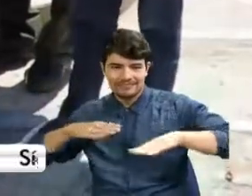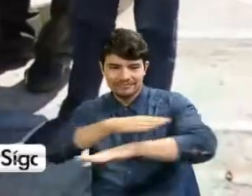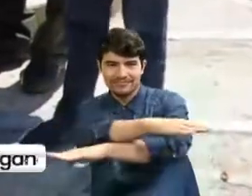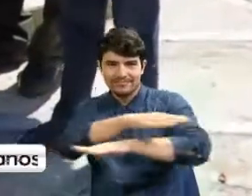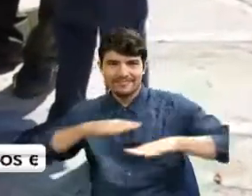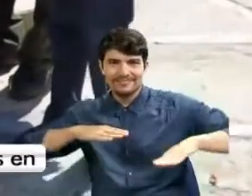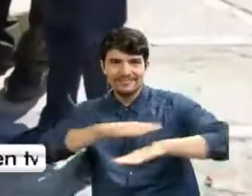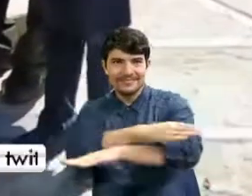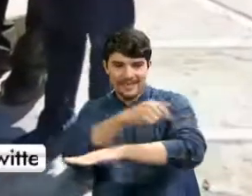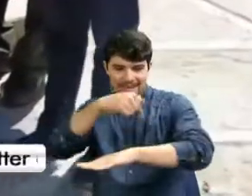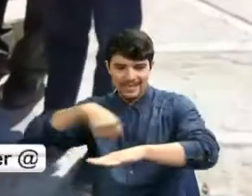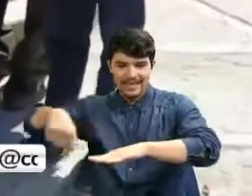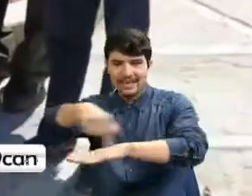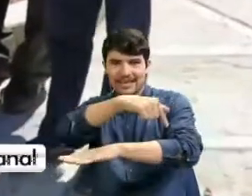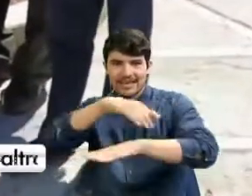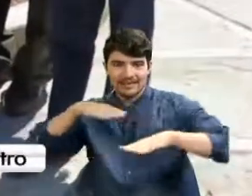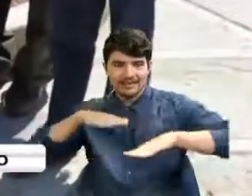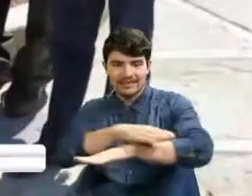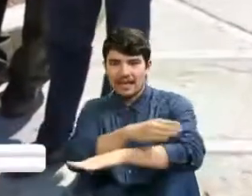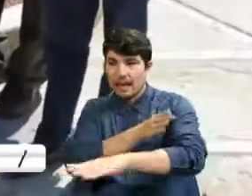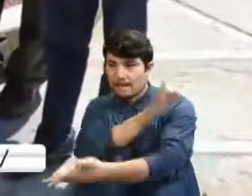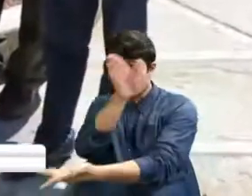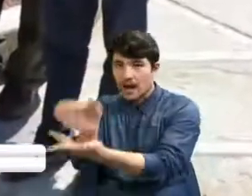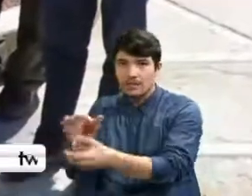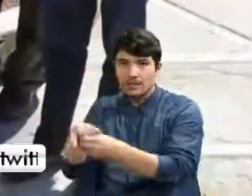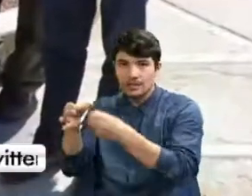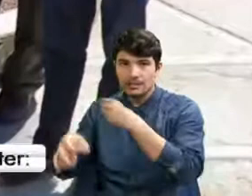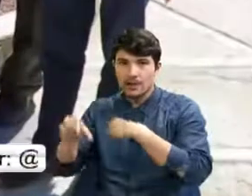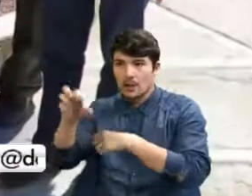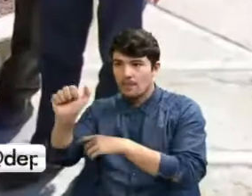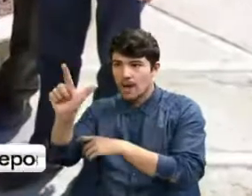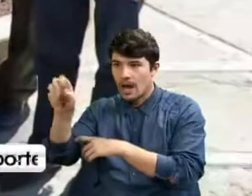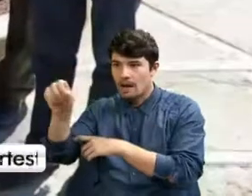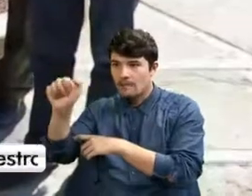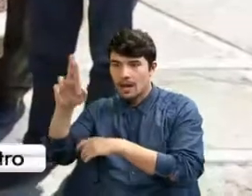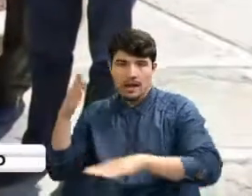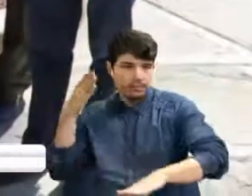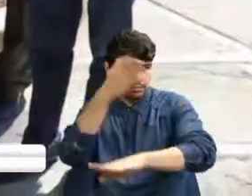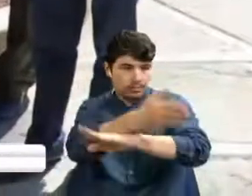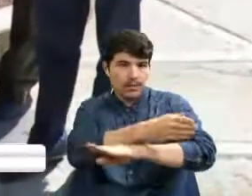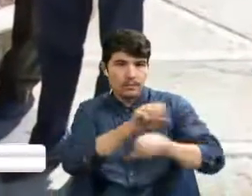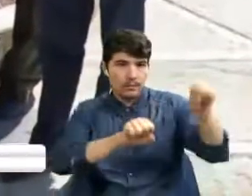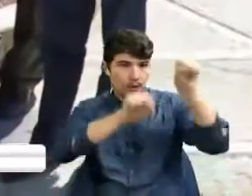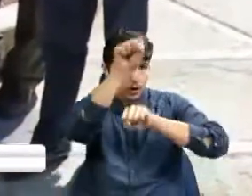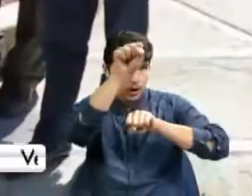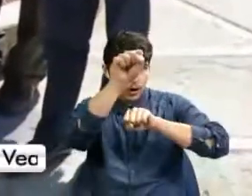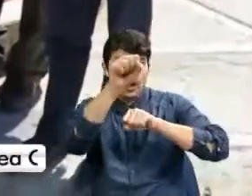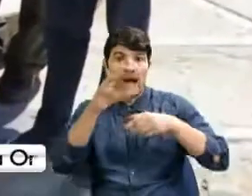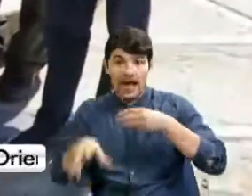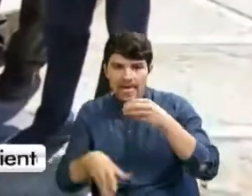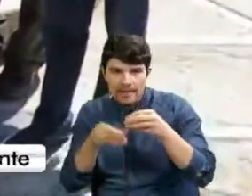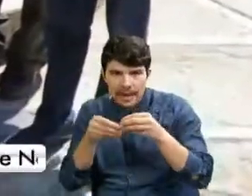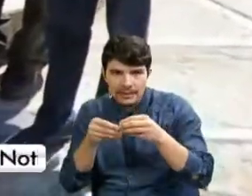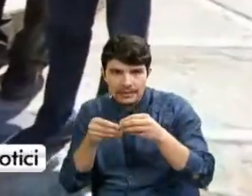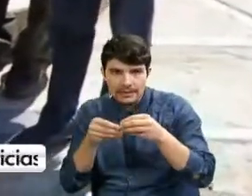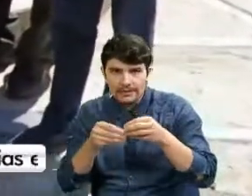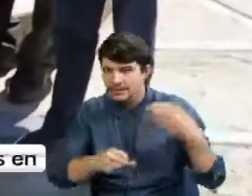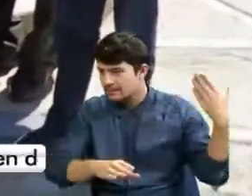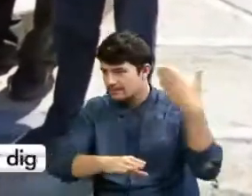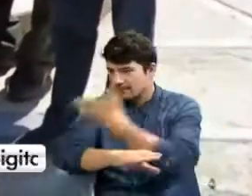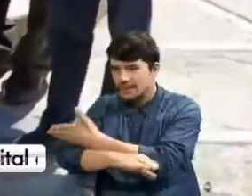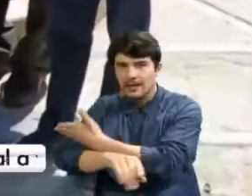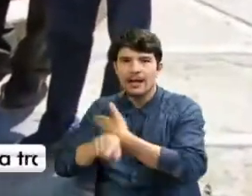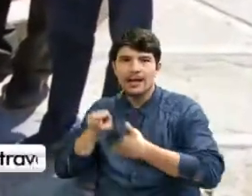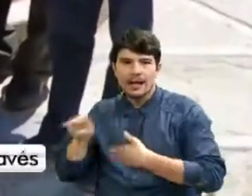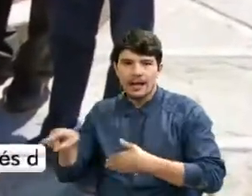encuentran las placas huellas que van hacia el municipio del palmar que dirigen al municipio del socorro pero que además desvían al